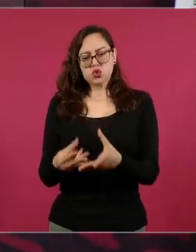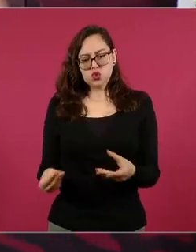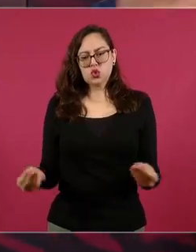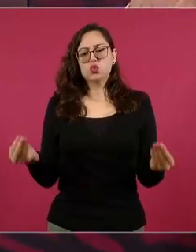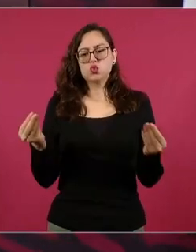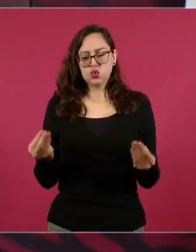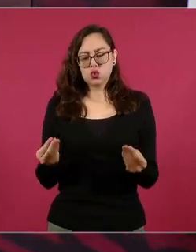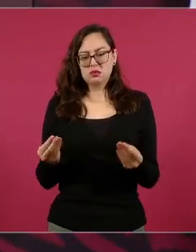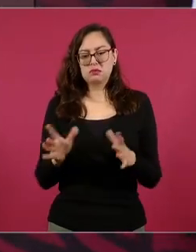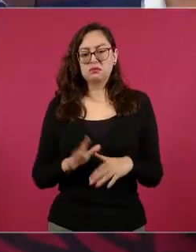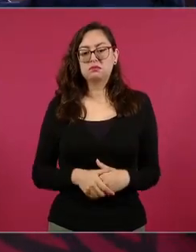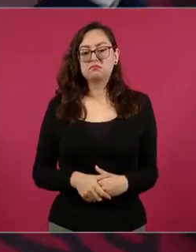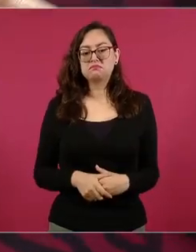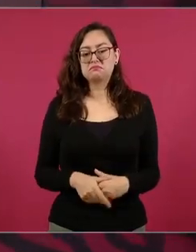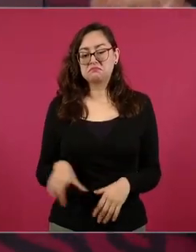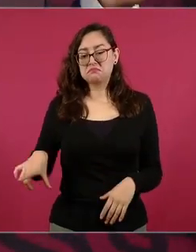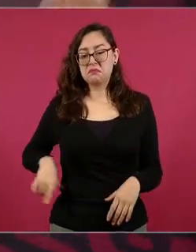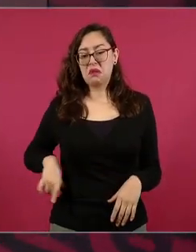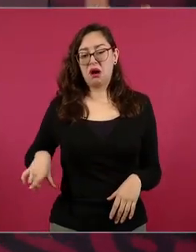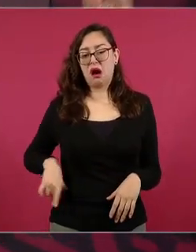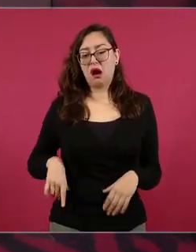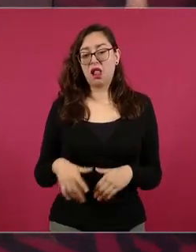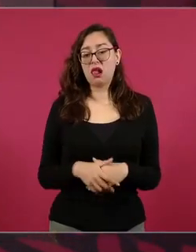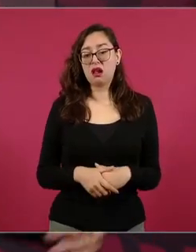que no están abandonados, que